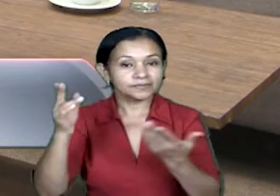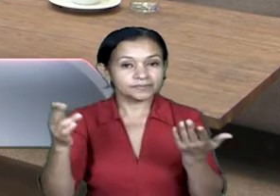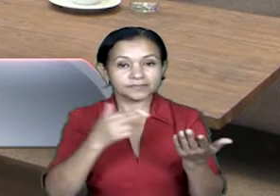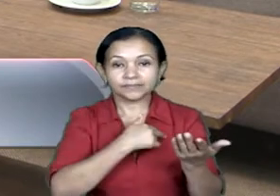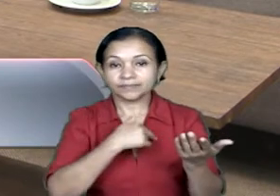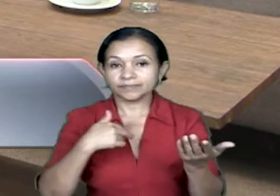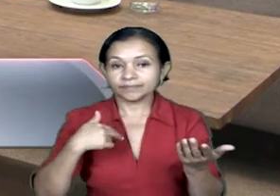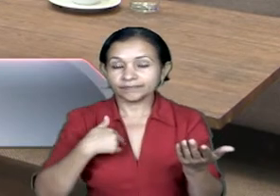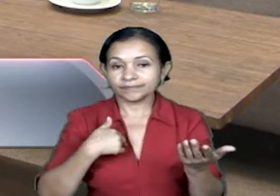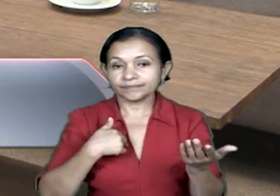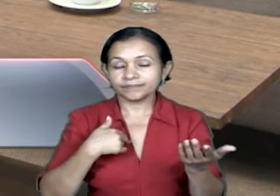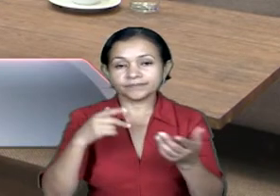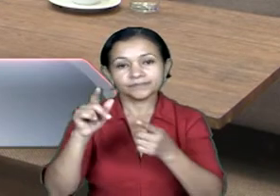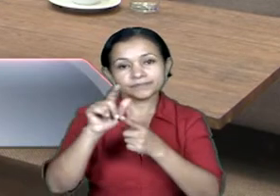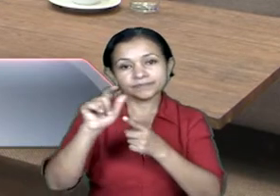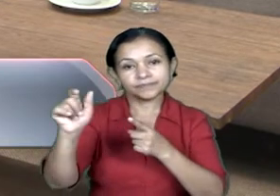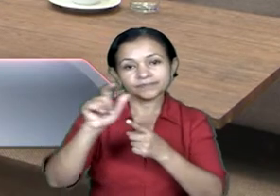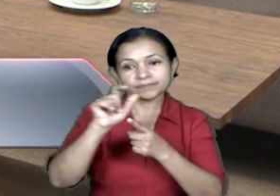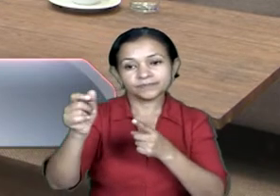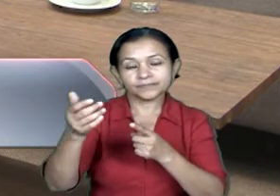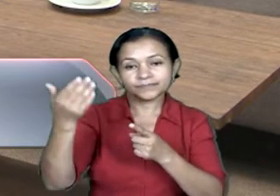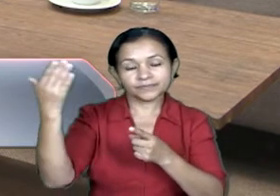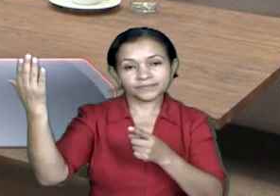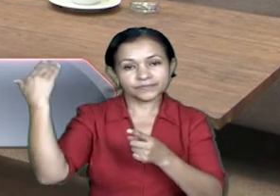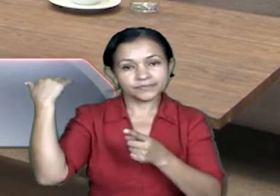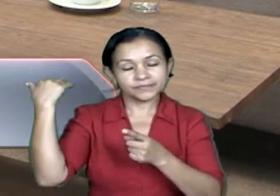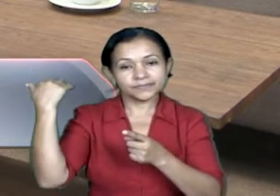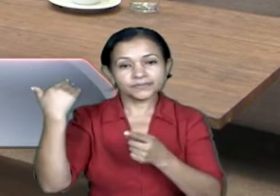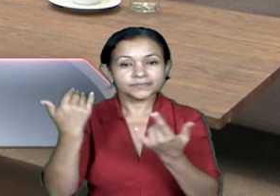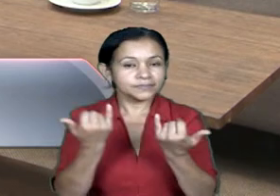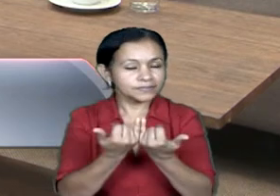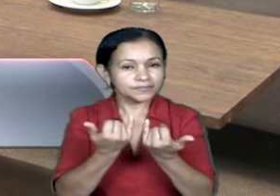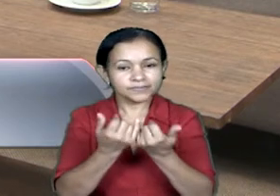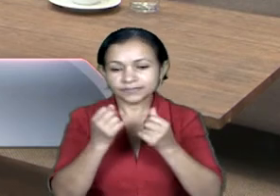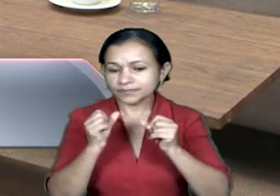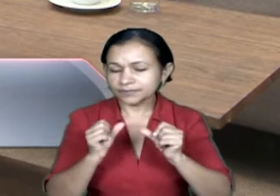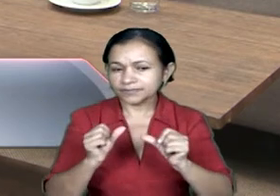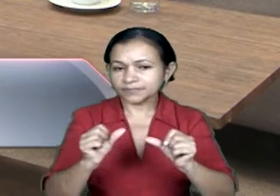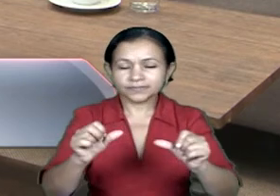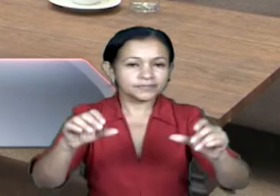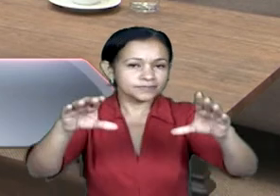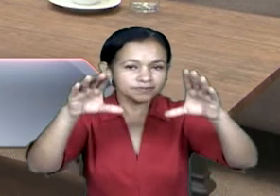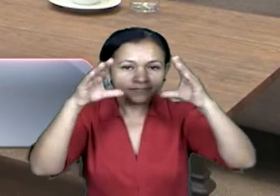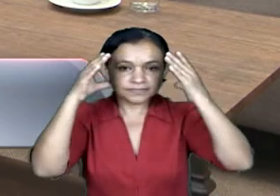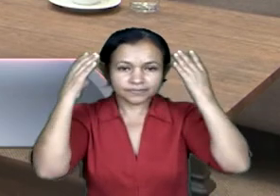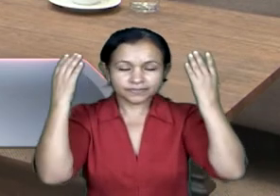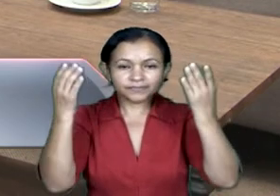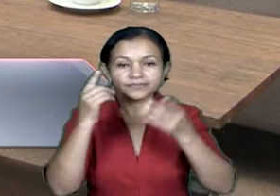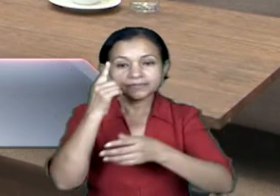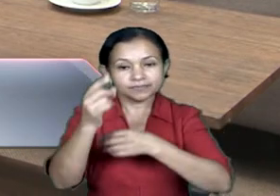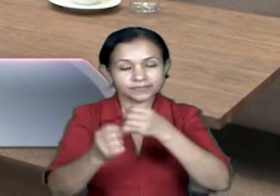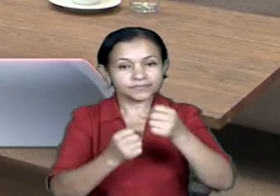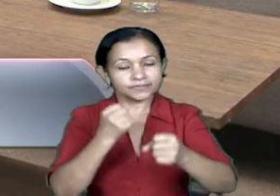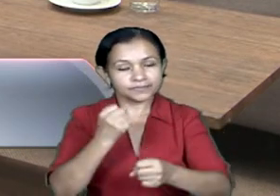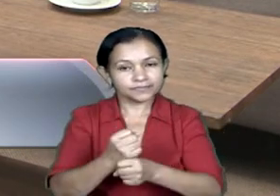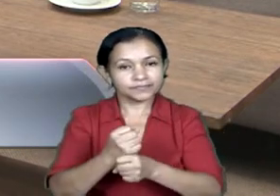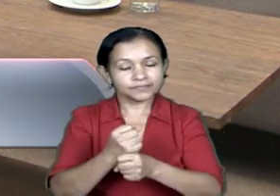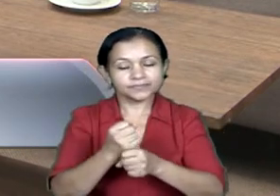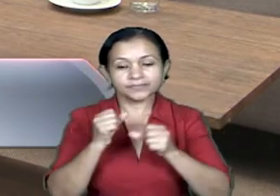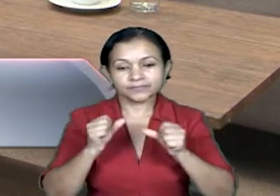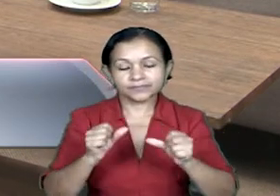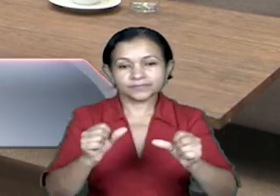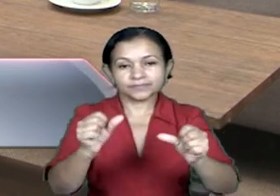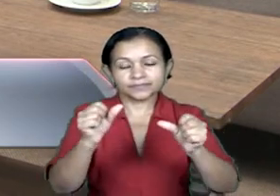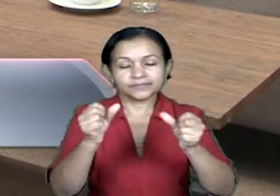los últimos meses, ¿no? Sigue su clase online. Oh, online. Oh, eso claro. No